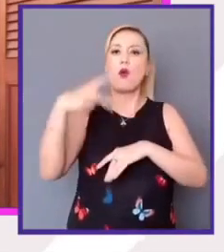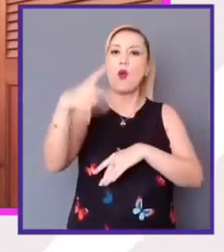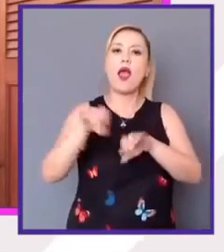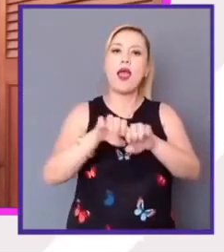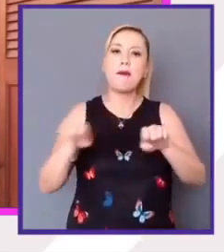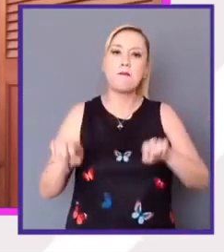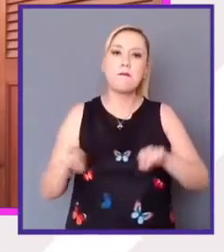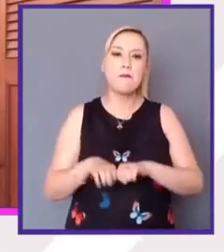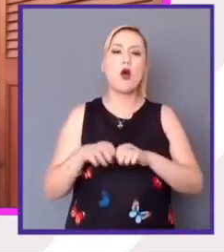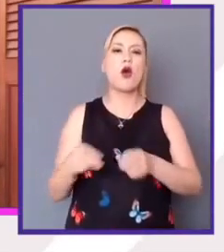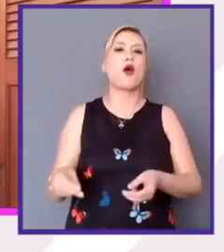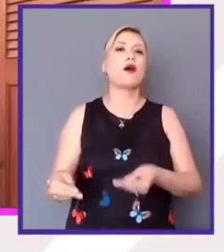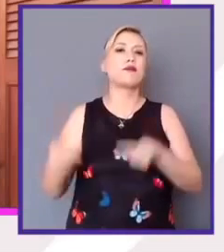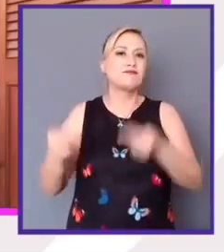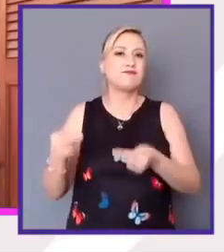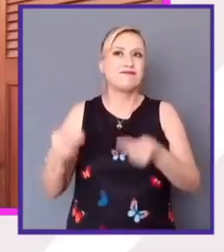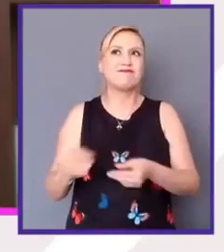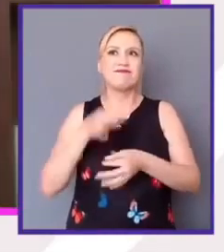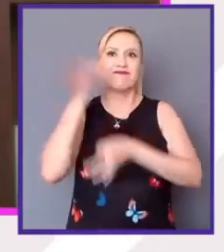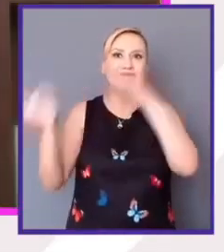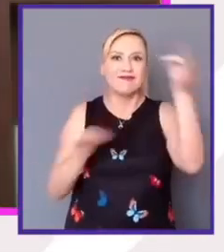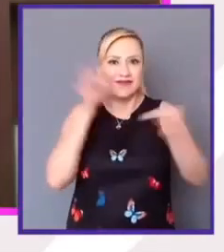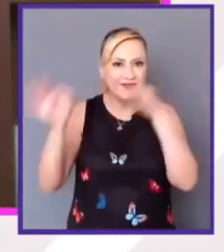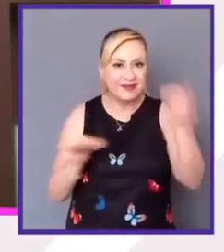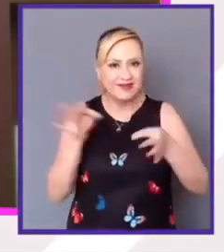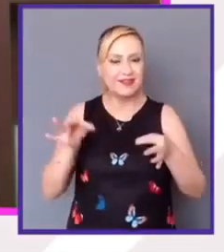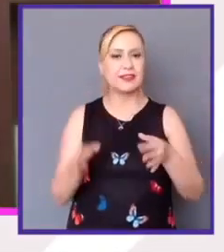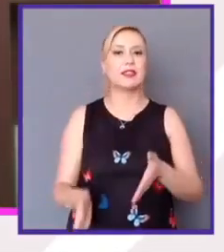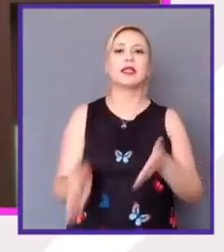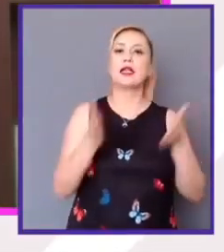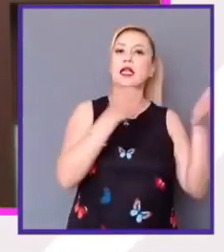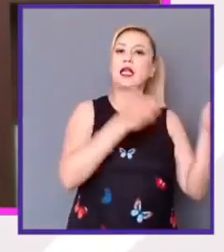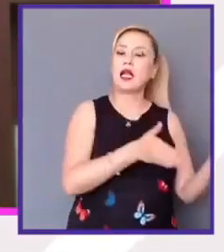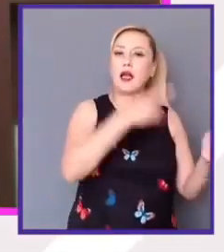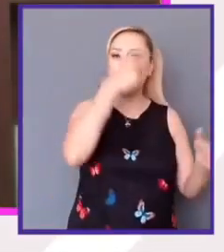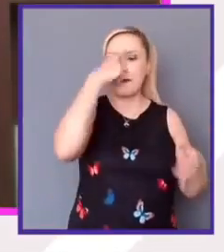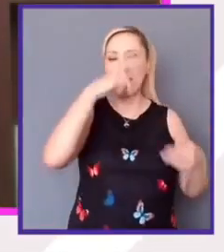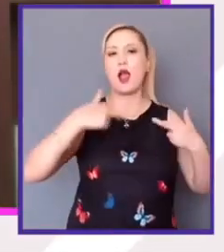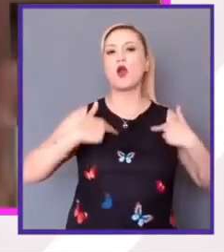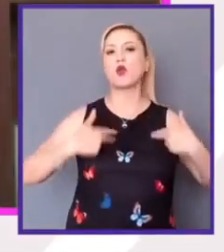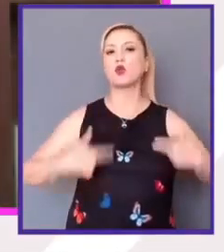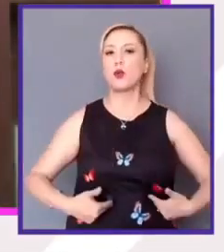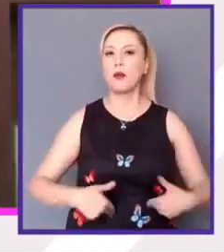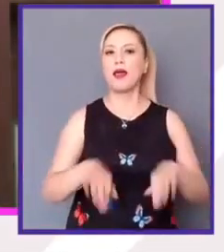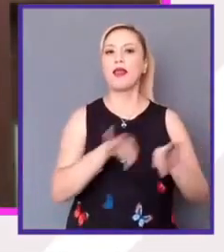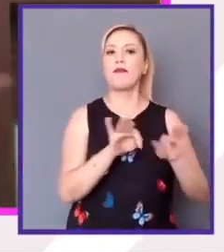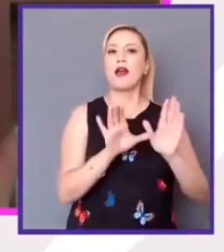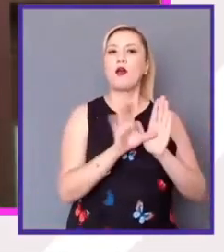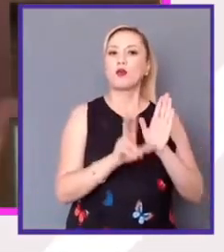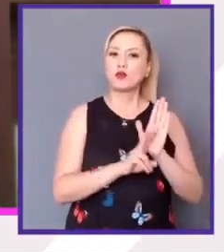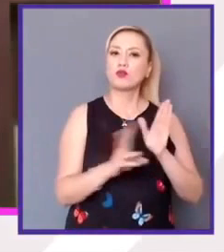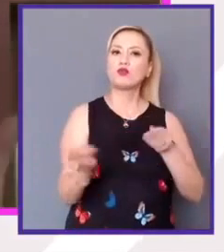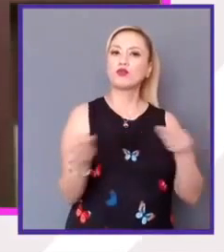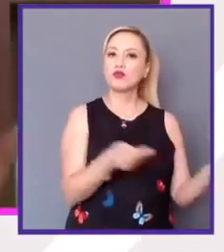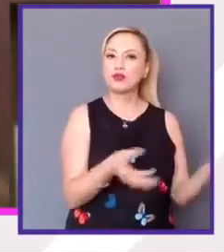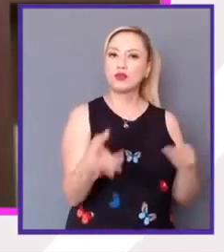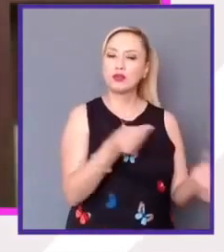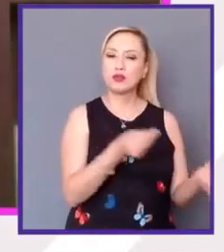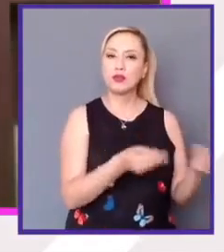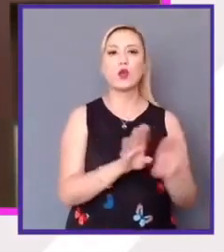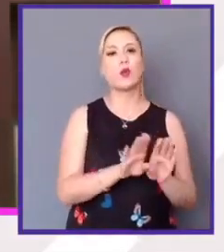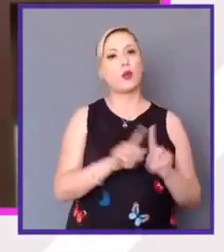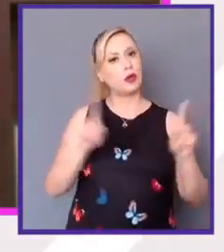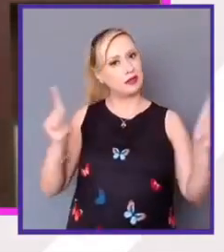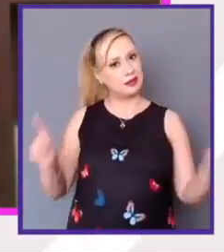mercadotecnia y por separado a tus equipos de atracción de talento y RH, para que justamente puedan saber en qué lo pueden aplicar en su día a día.